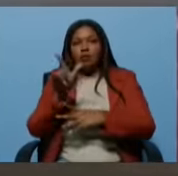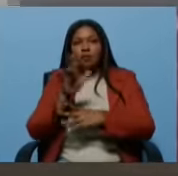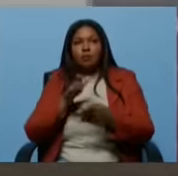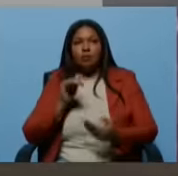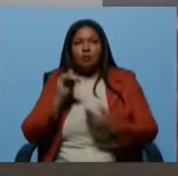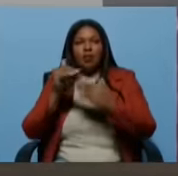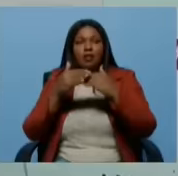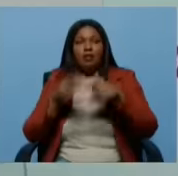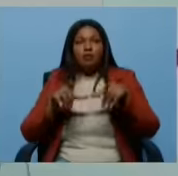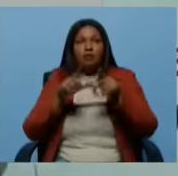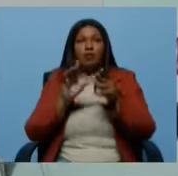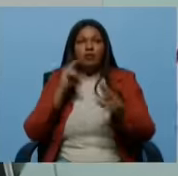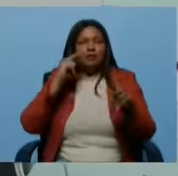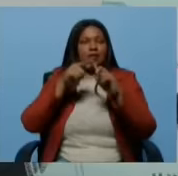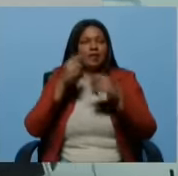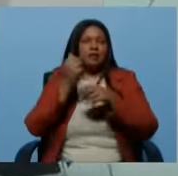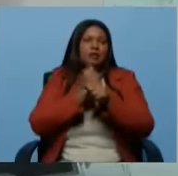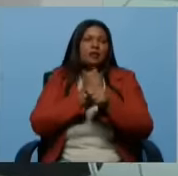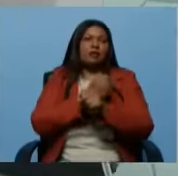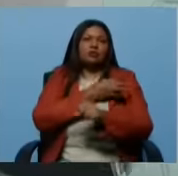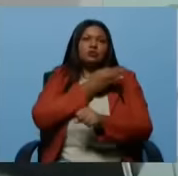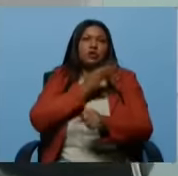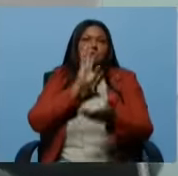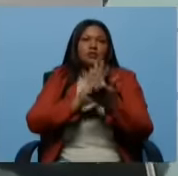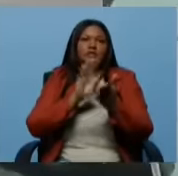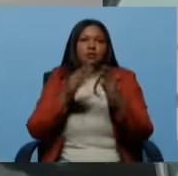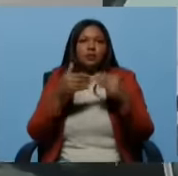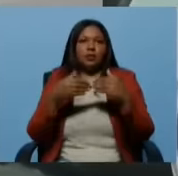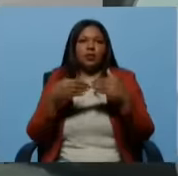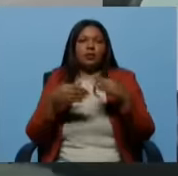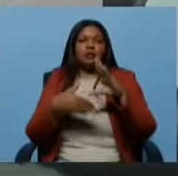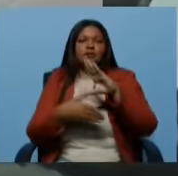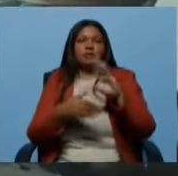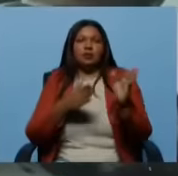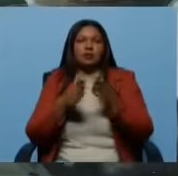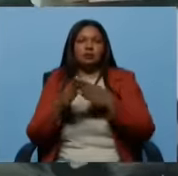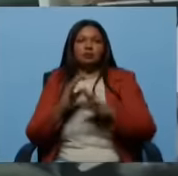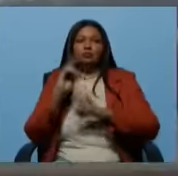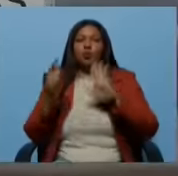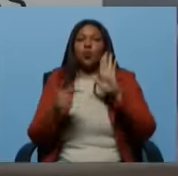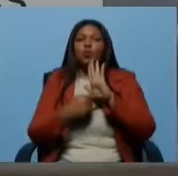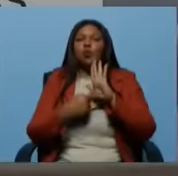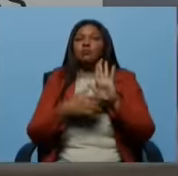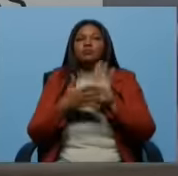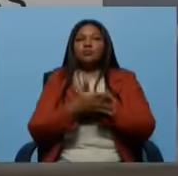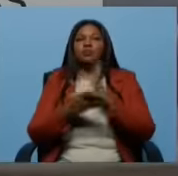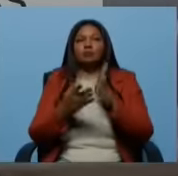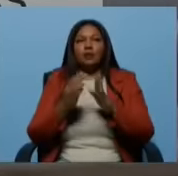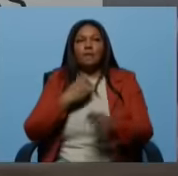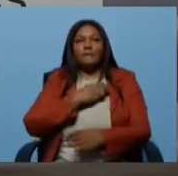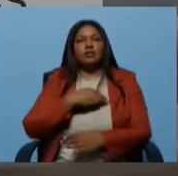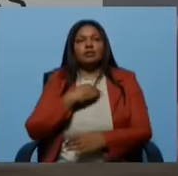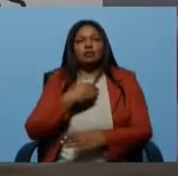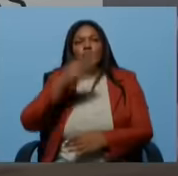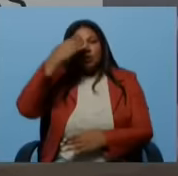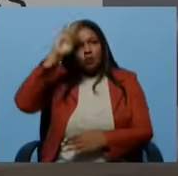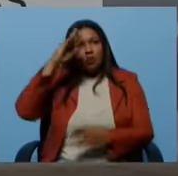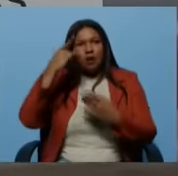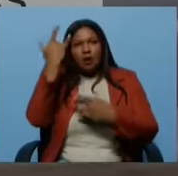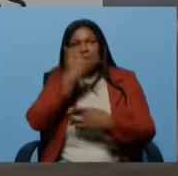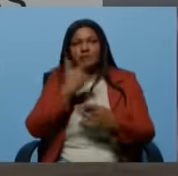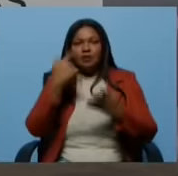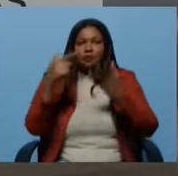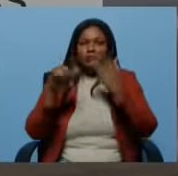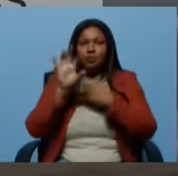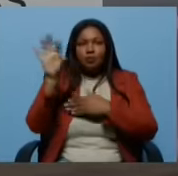de gran envergadura destinada al trabajo social del Centroamérica y de Sudamérica. Cumplió con una gran misión en Cuba, Sudáfrica, África y